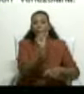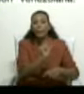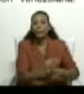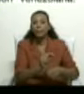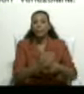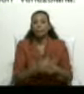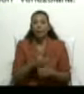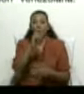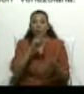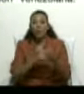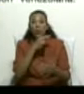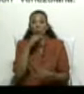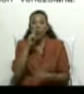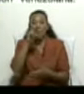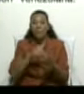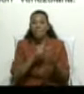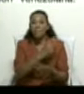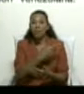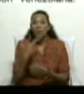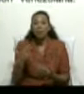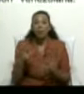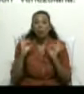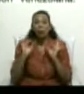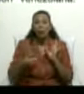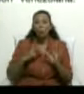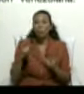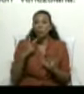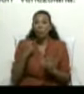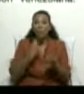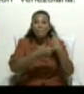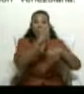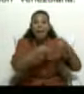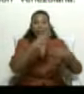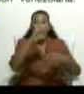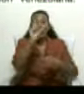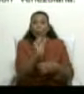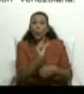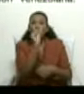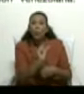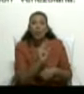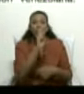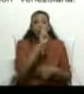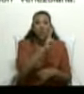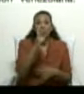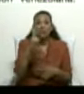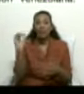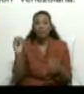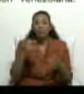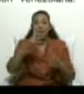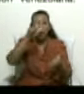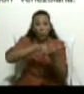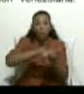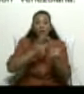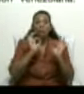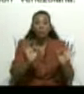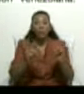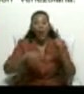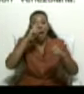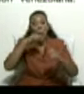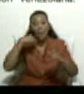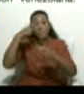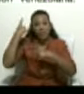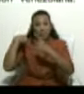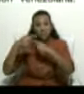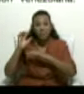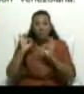El 23 de octubre de 2023 se inicia formalmente el proceso de ventas de 270 días que la Corte aprobó el año pasado. Se llevará a